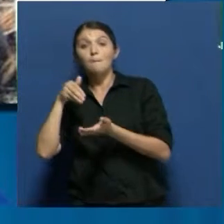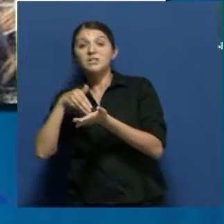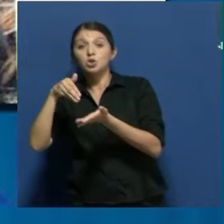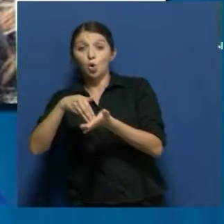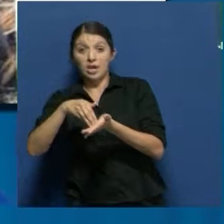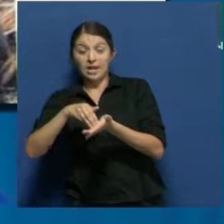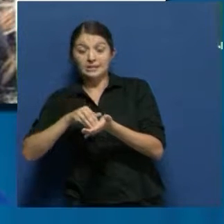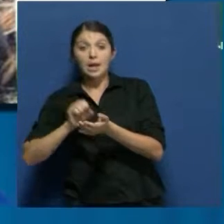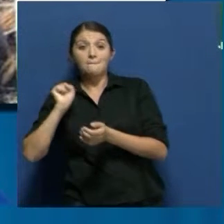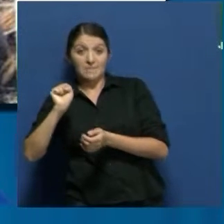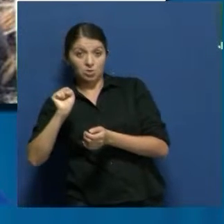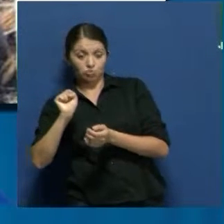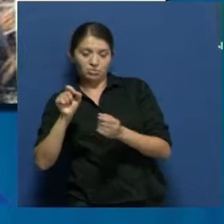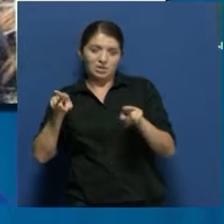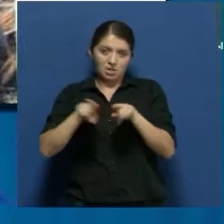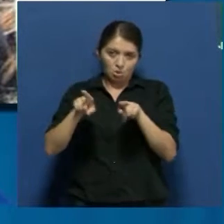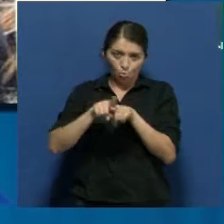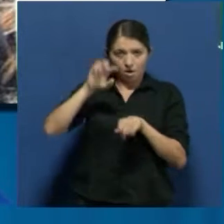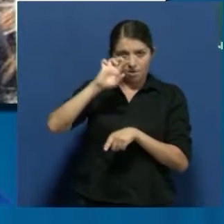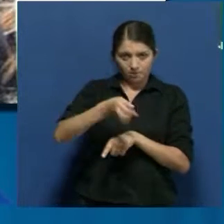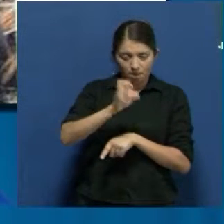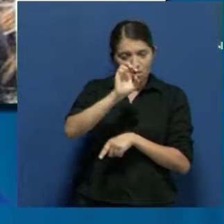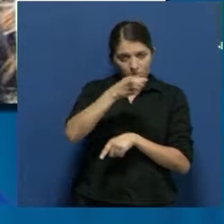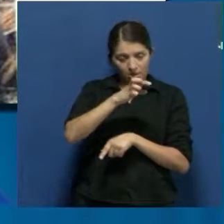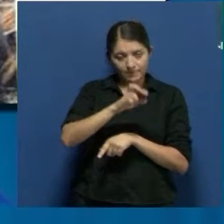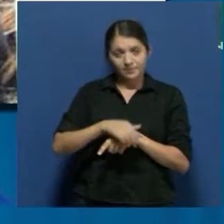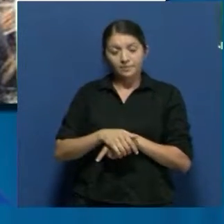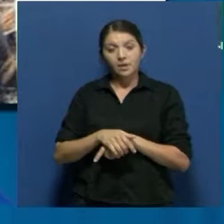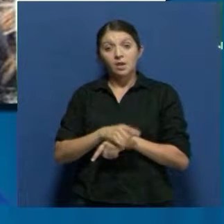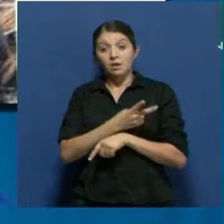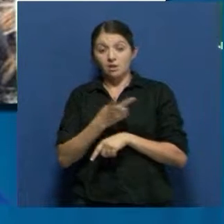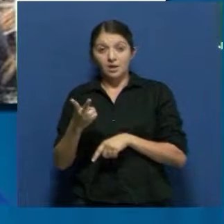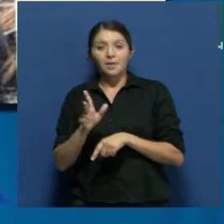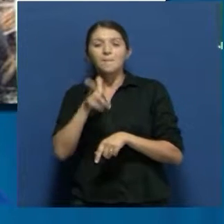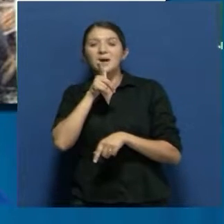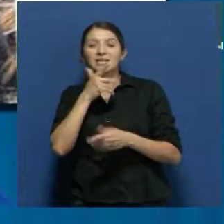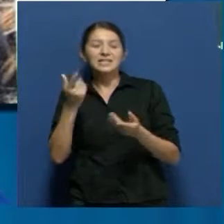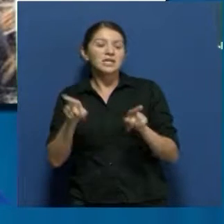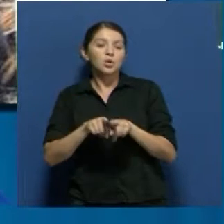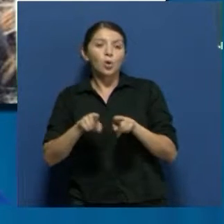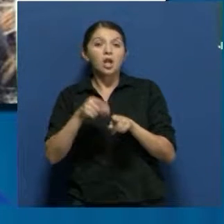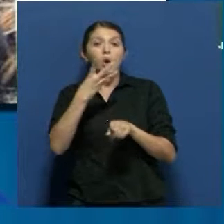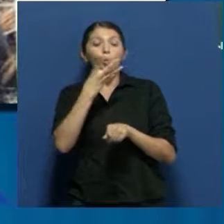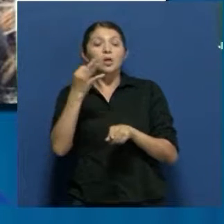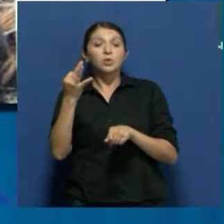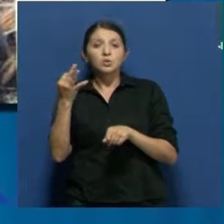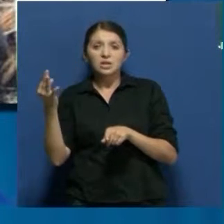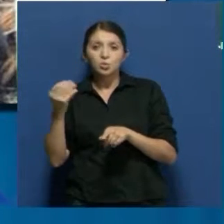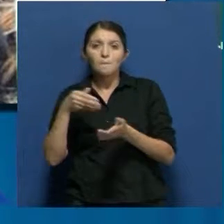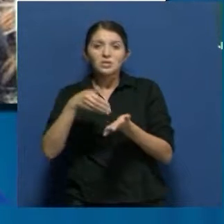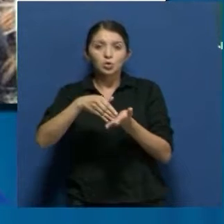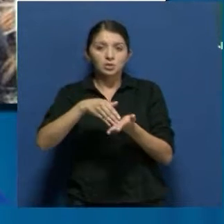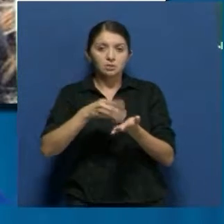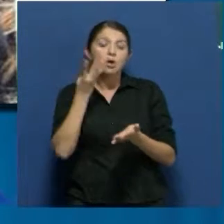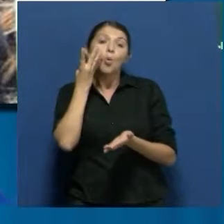pesos dólar se pondrían en actualización de dólar o en plazo fijo, estaríamos hablando de unos 4.200 millones de pesos, que es efectivamente